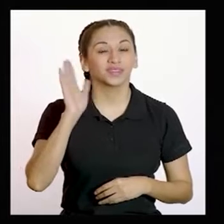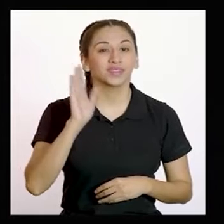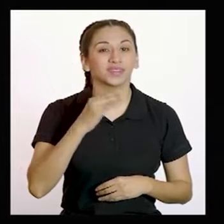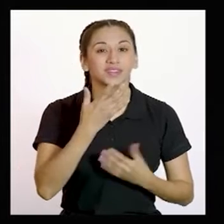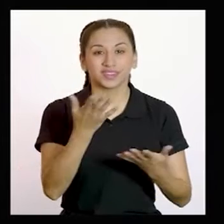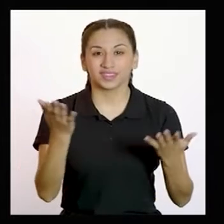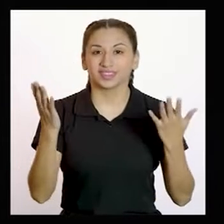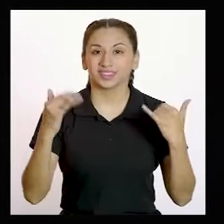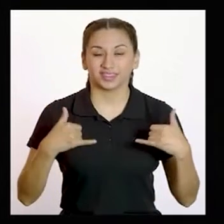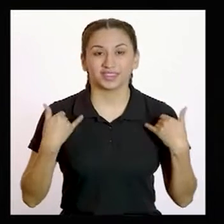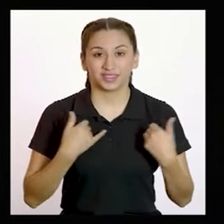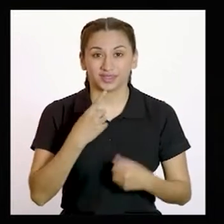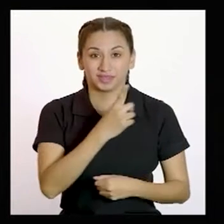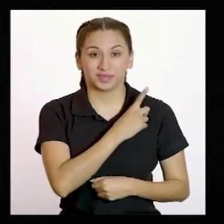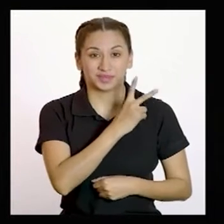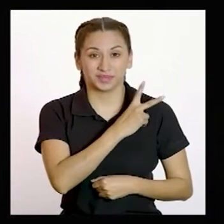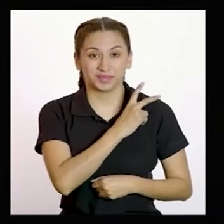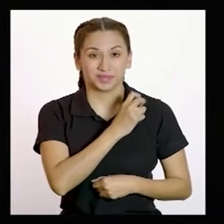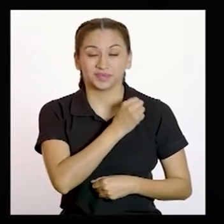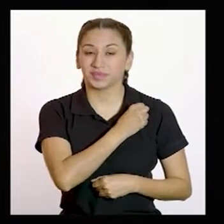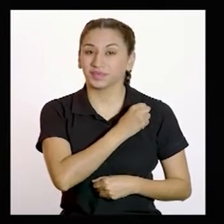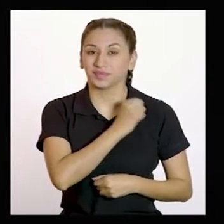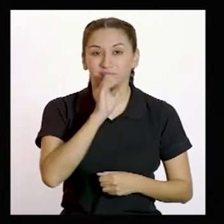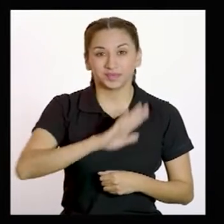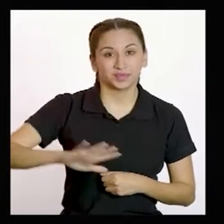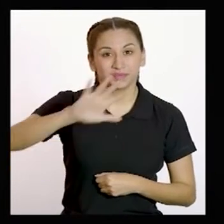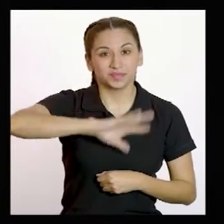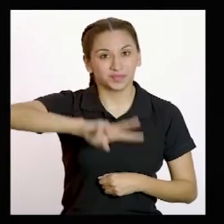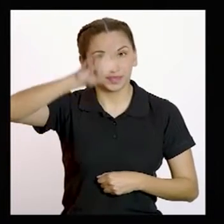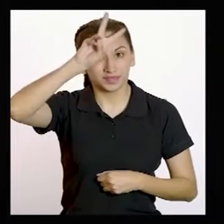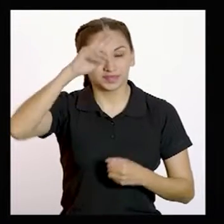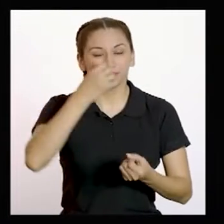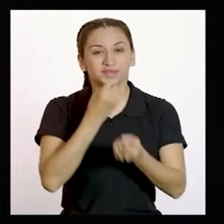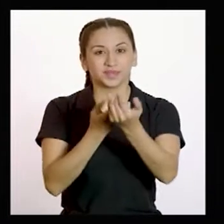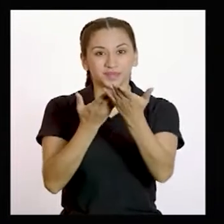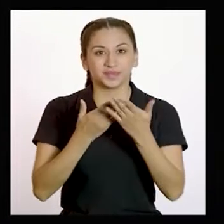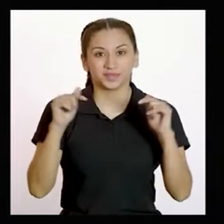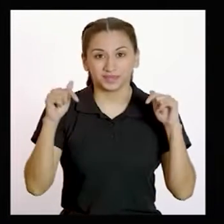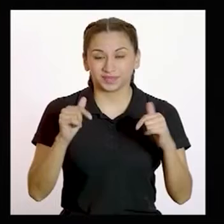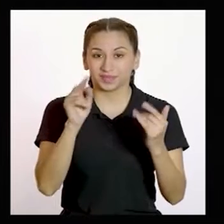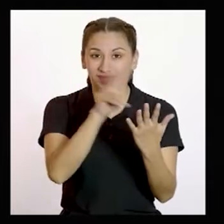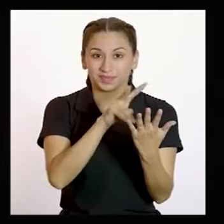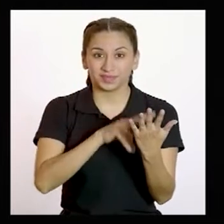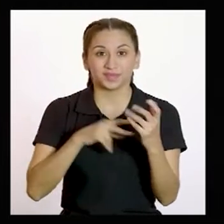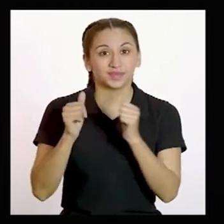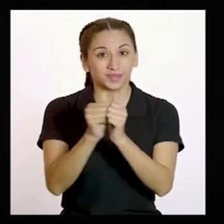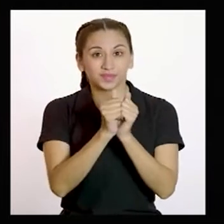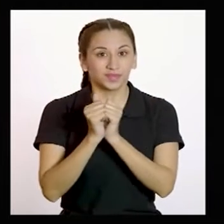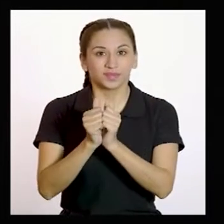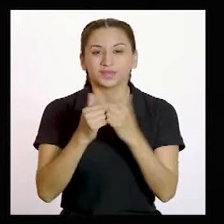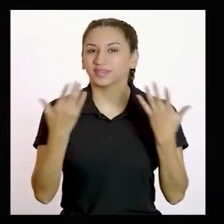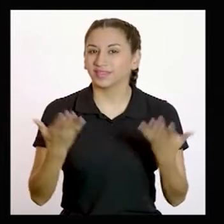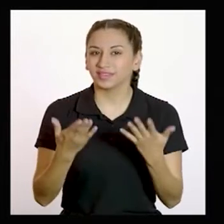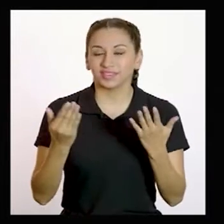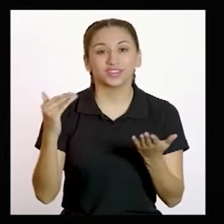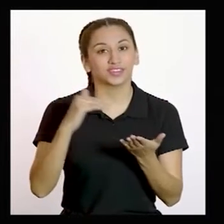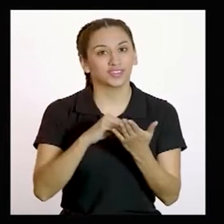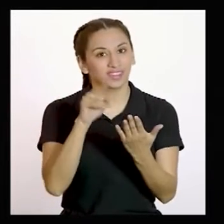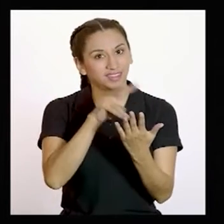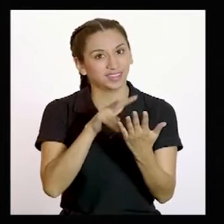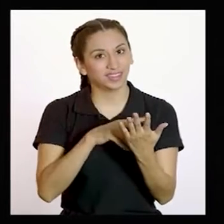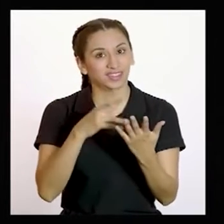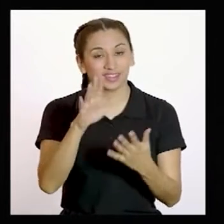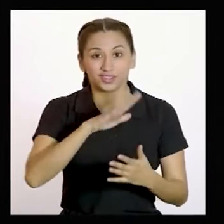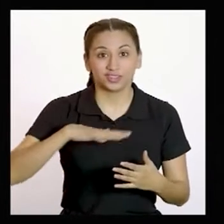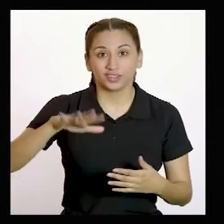Hola chicas y chicos de primero y segundo de secundaria de todo el Perú. Bienvenidos a Leemos Juntos, donde una vez más